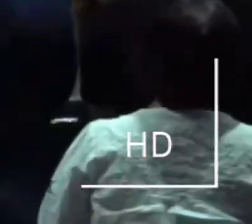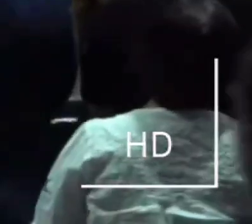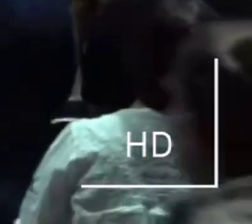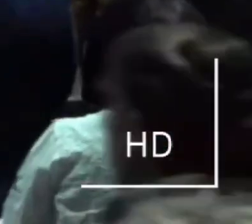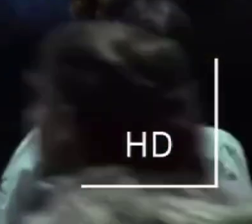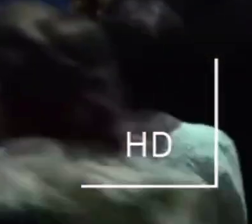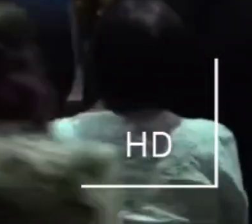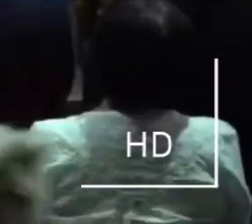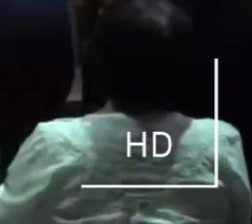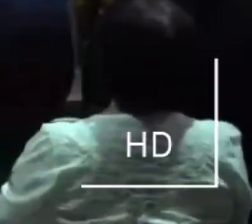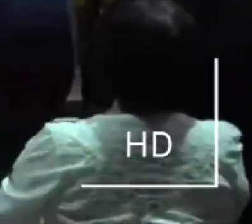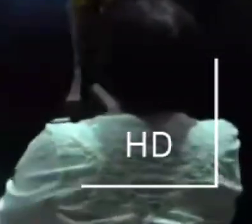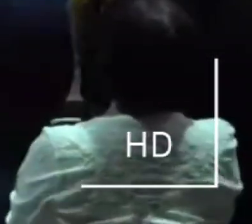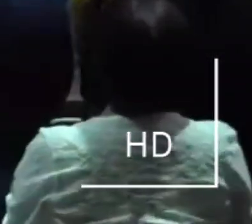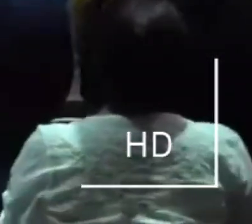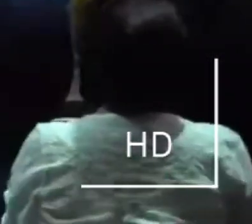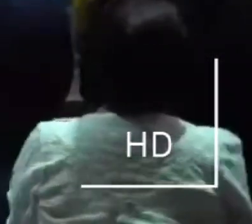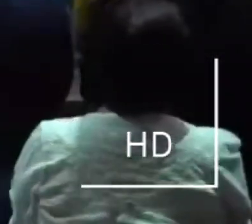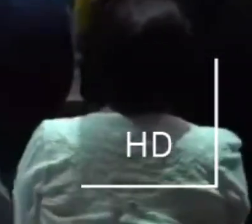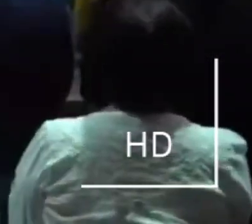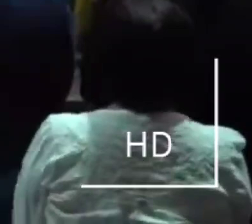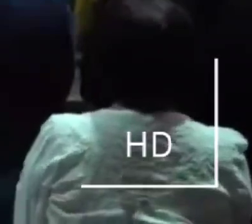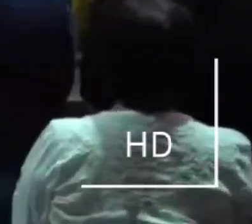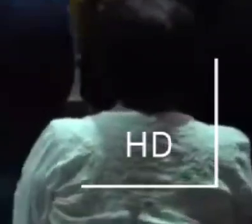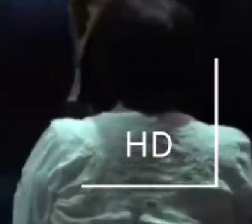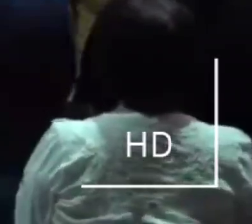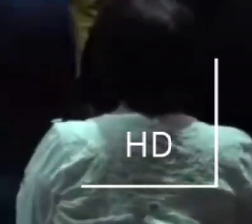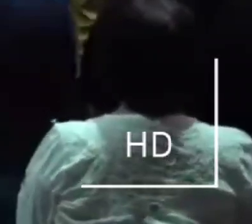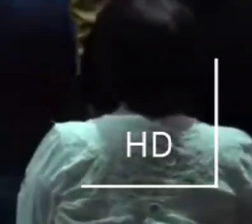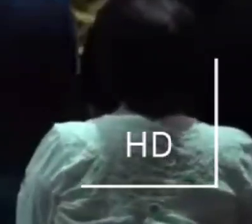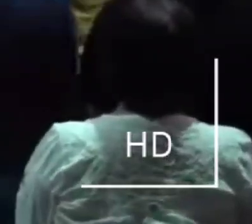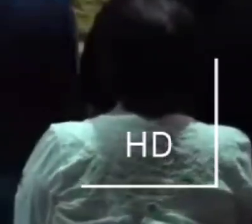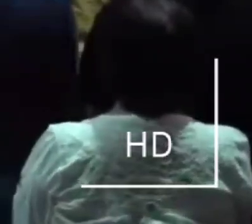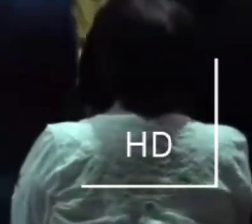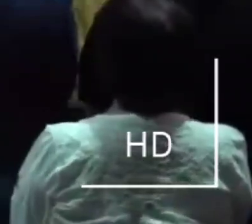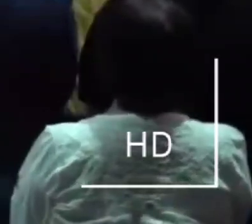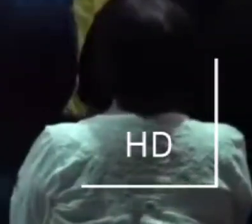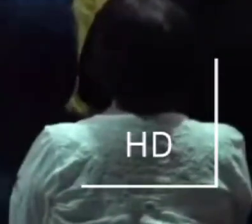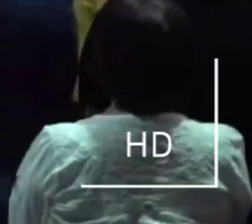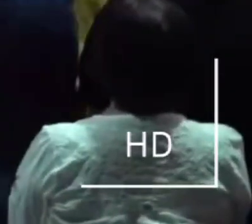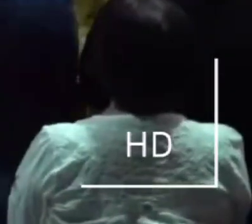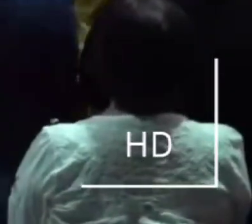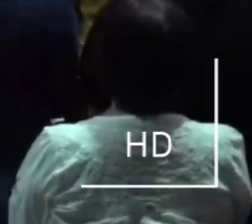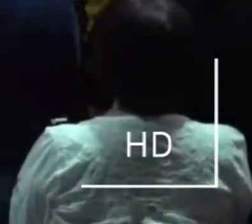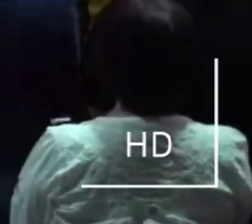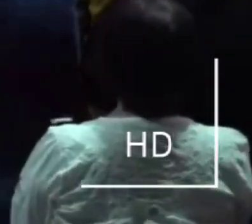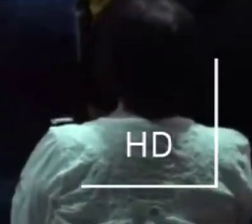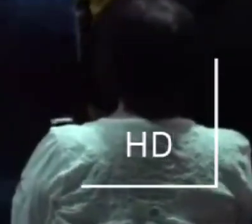Quienes pueden acercarse, por favor, muchas gracias.